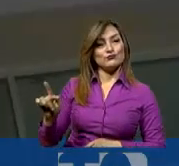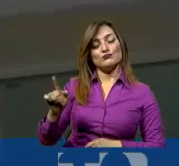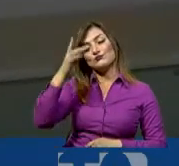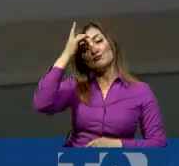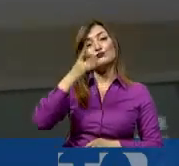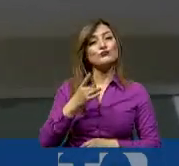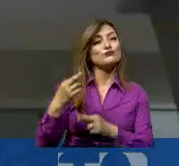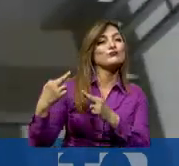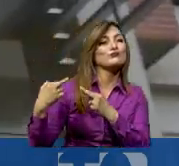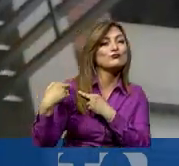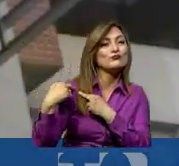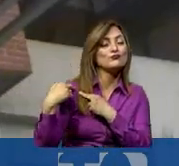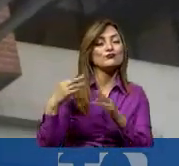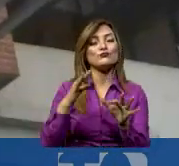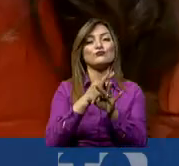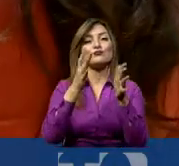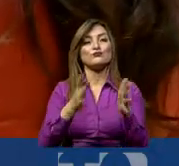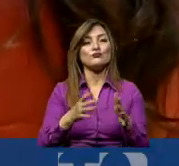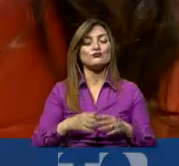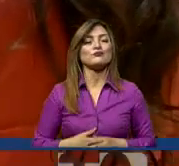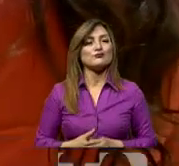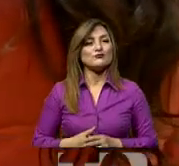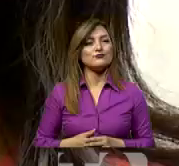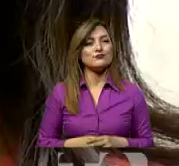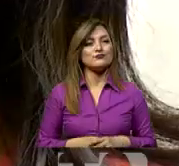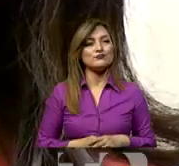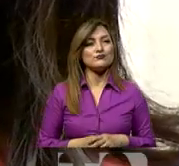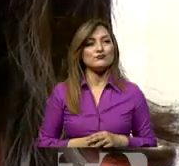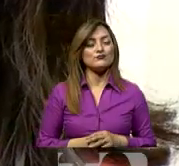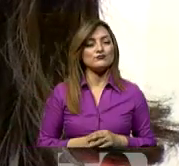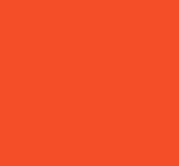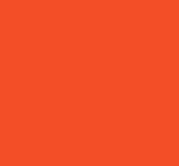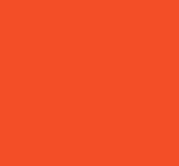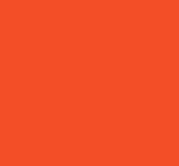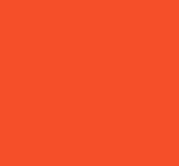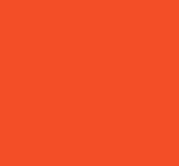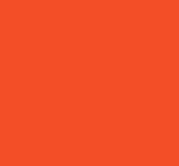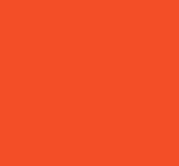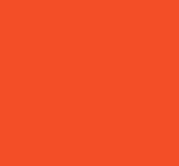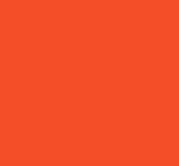determinar responsabilidades de funcionarios. En Quito, Stephanie Paz, 24 horas.